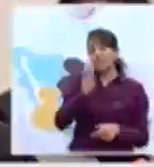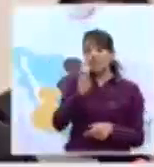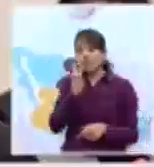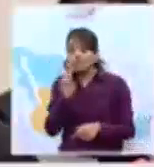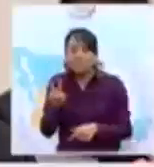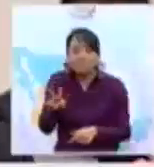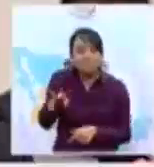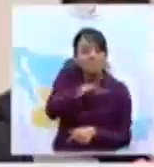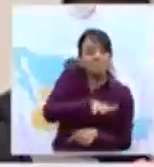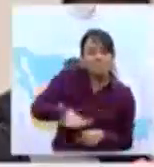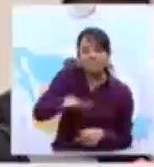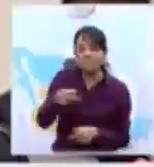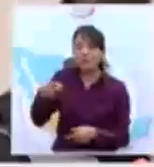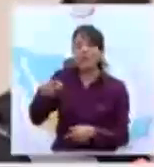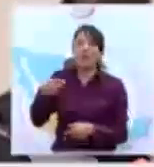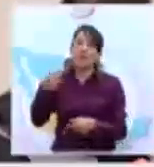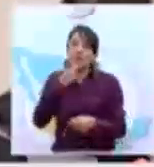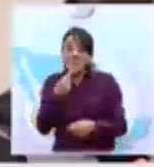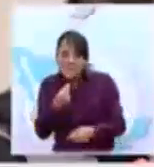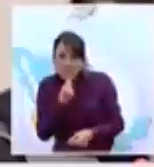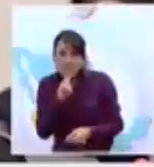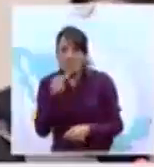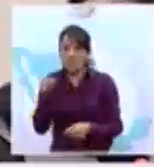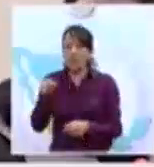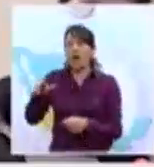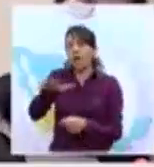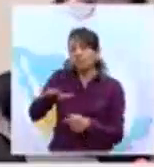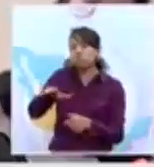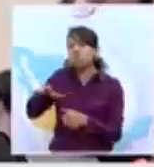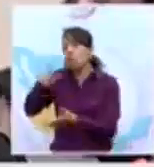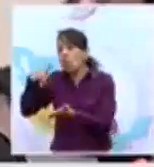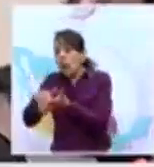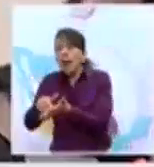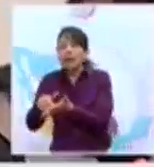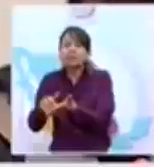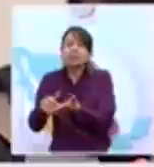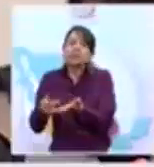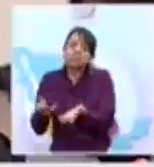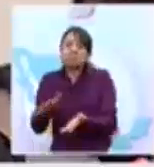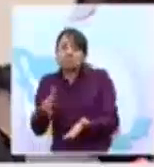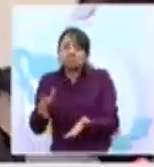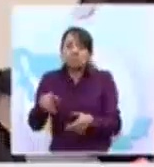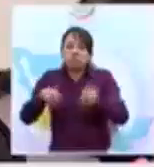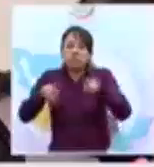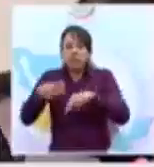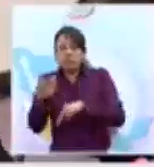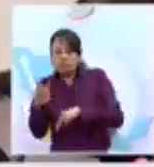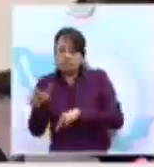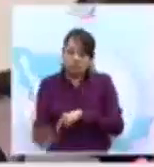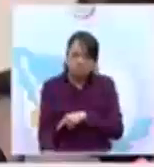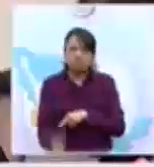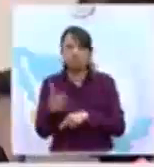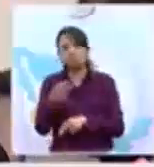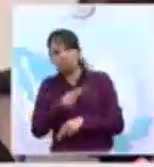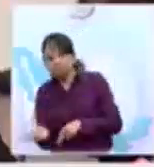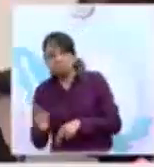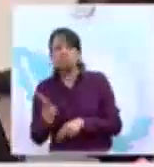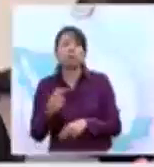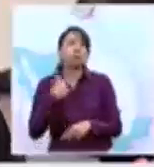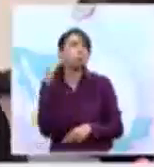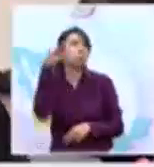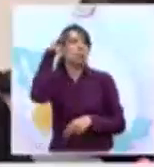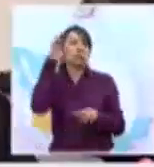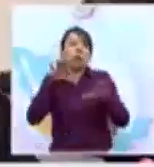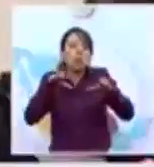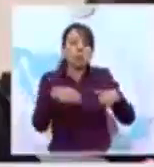que crecieron en desnutrición los primeros años de vida, pienso a la montaña de Guerrero, que migran a